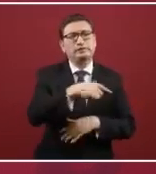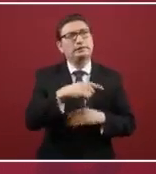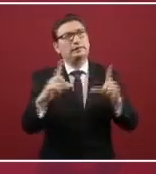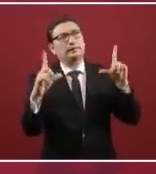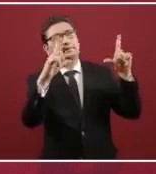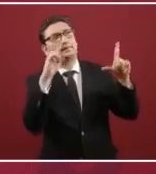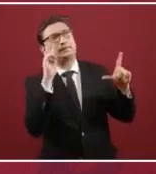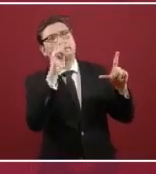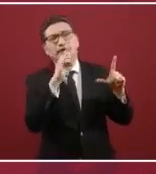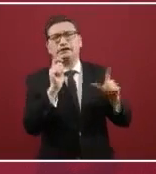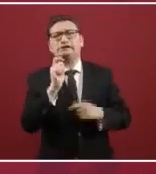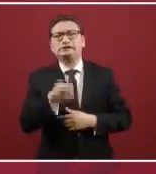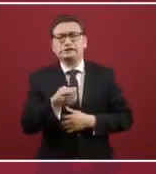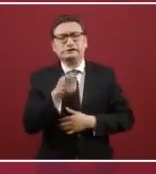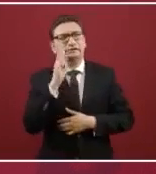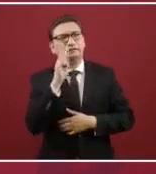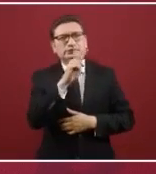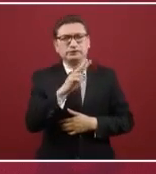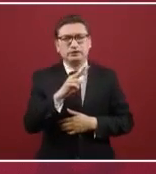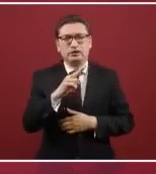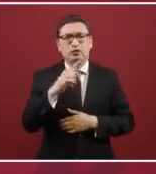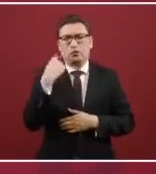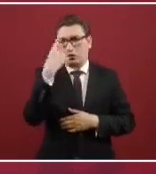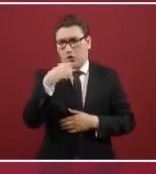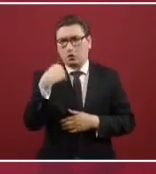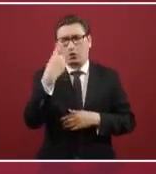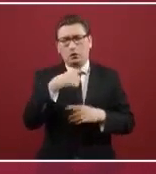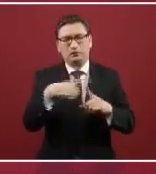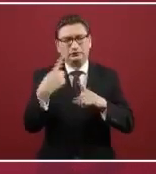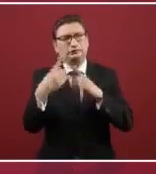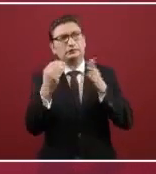donde aparecía todas las horas